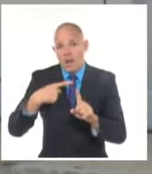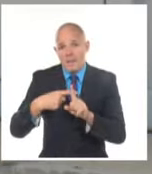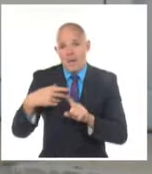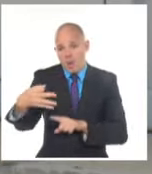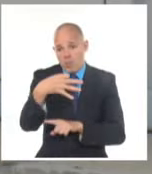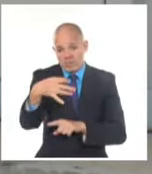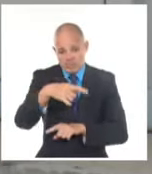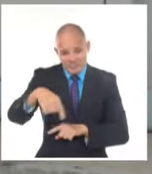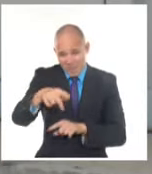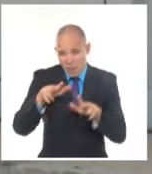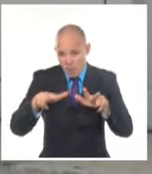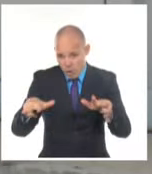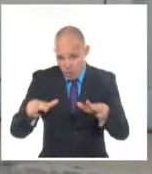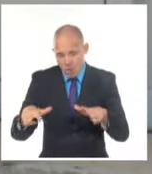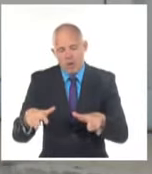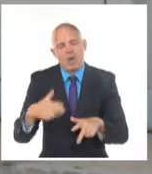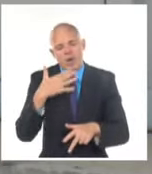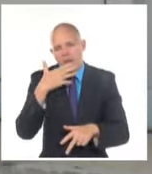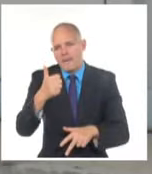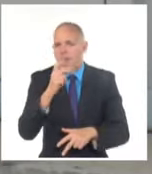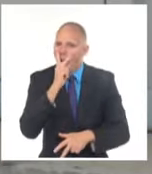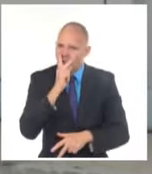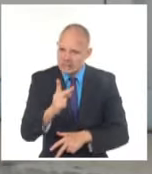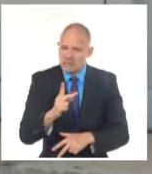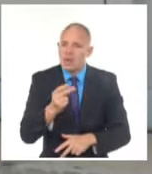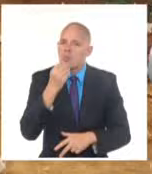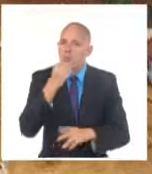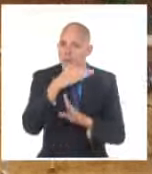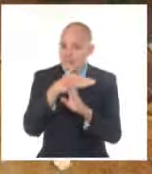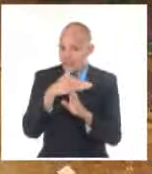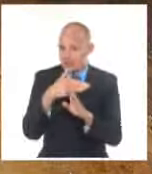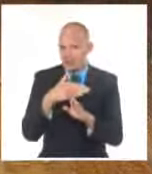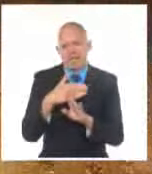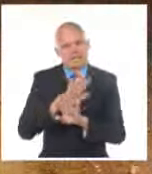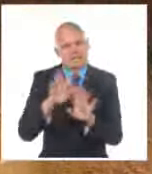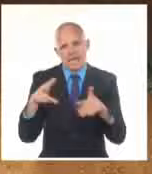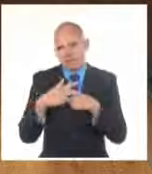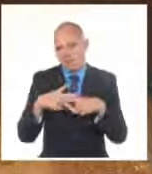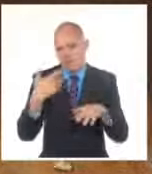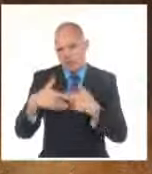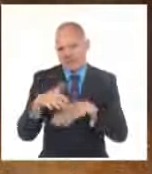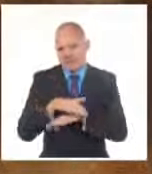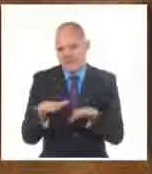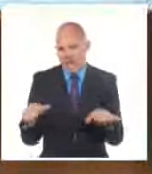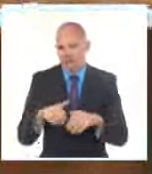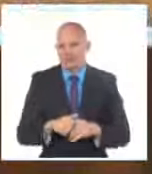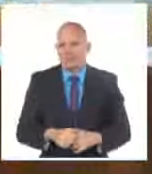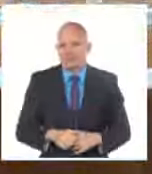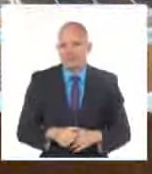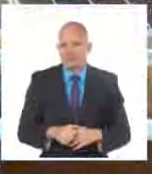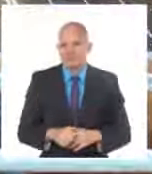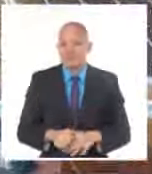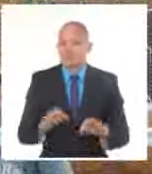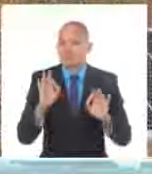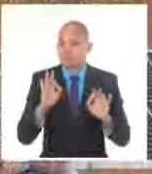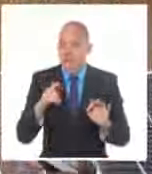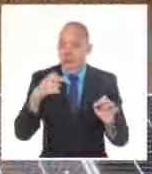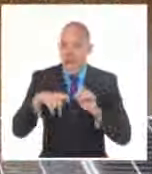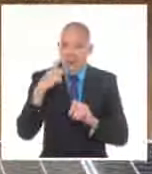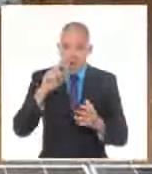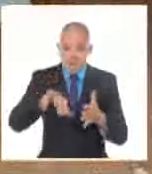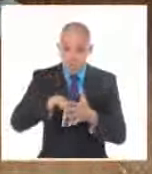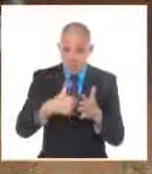la futura inversión de esa subestación, en el pico del mediodía lo va a solucionar este parque. Estudios señalan que este proyecto, una